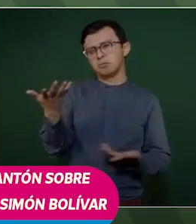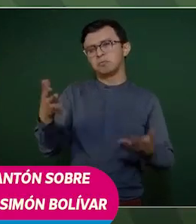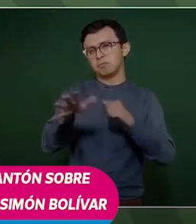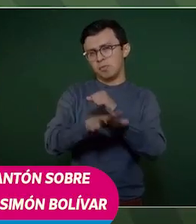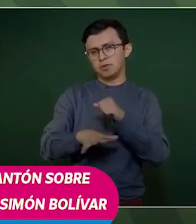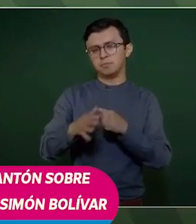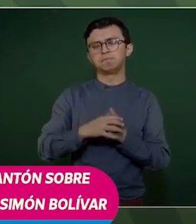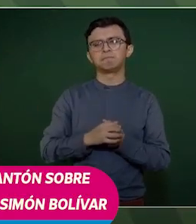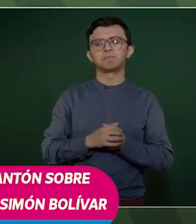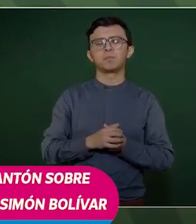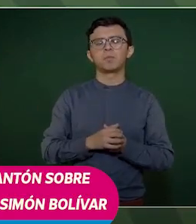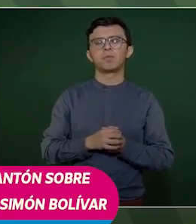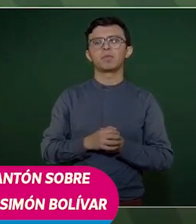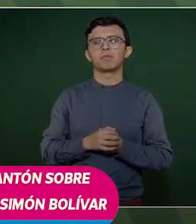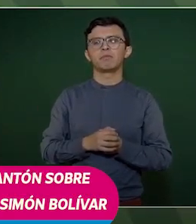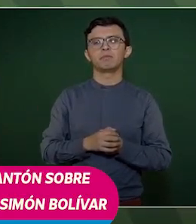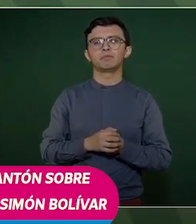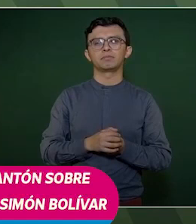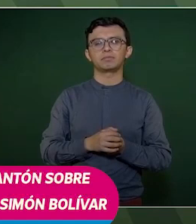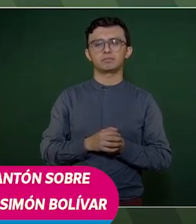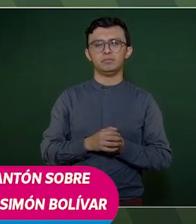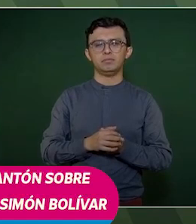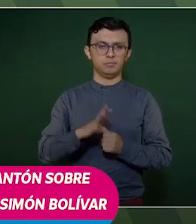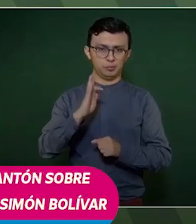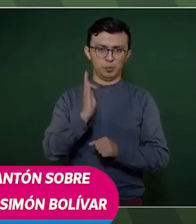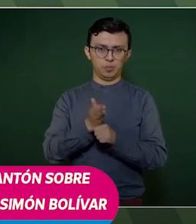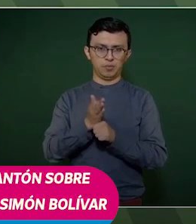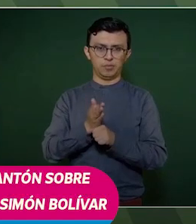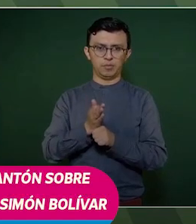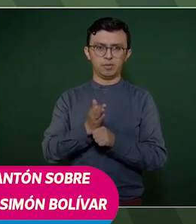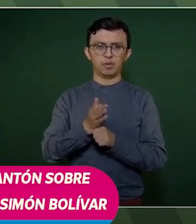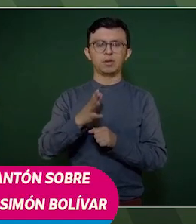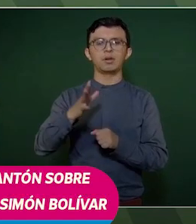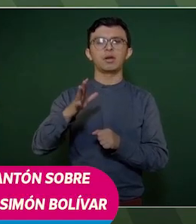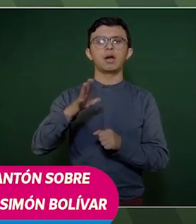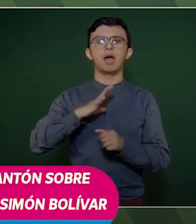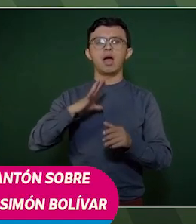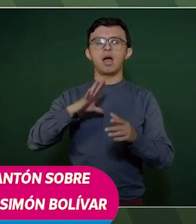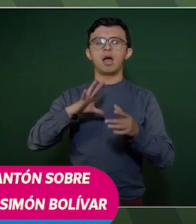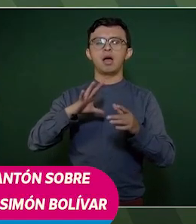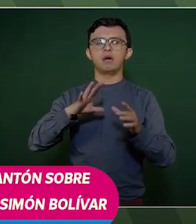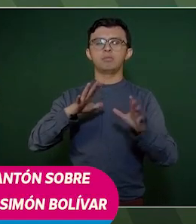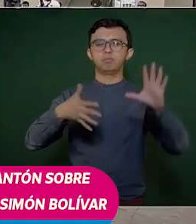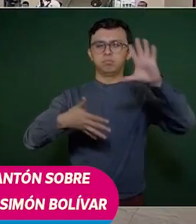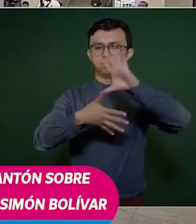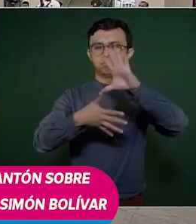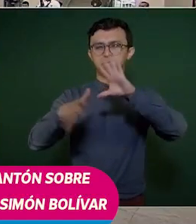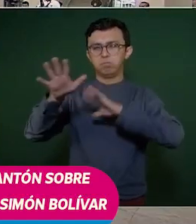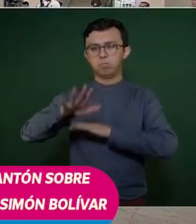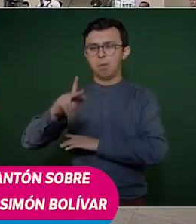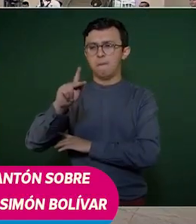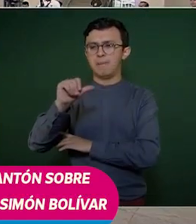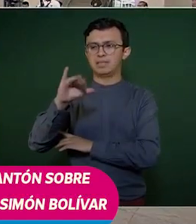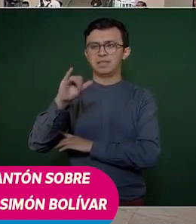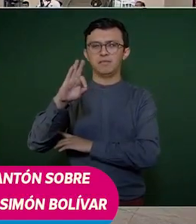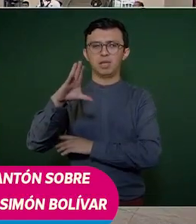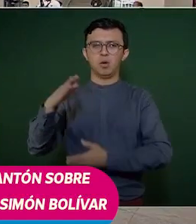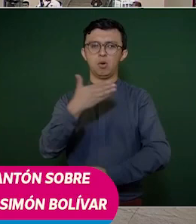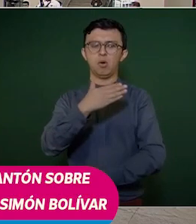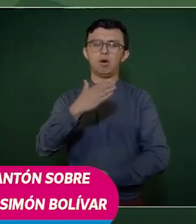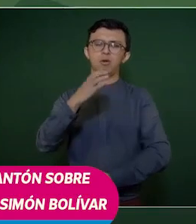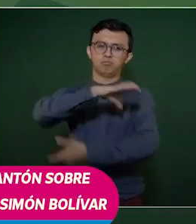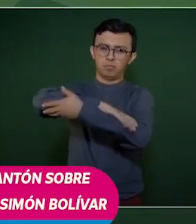Yo tengo ahora la presidencia de esta Alianza del Pacífico y la voy a